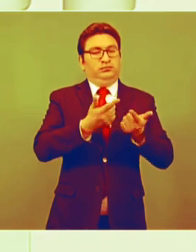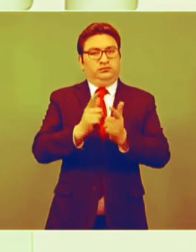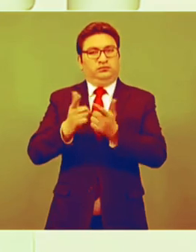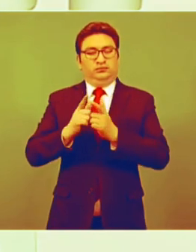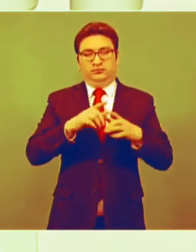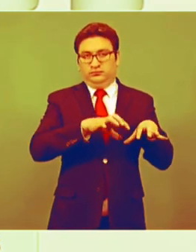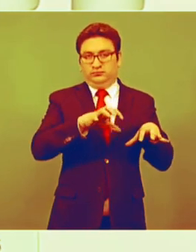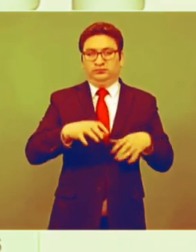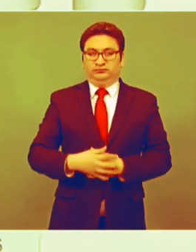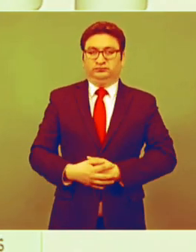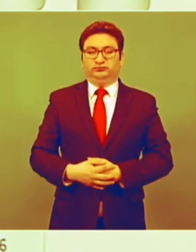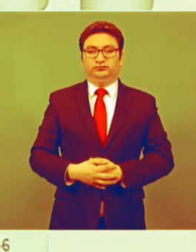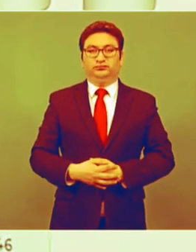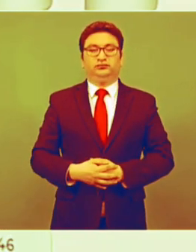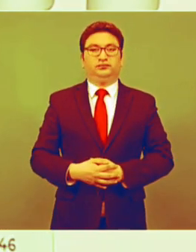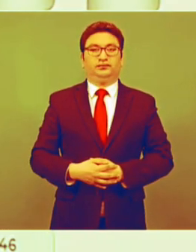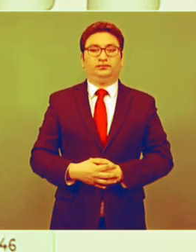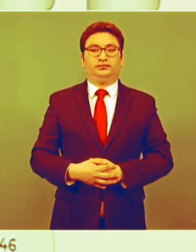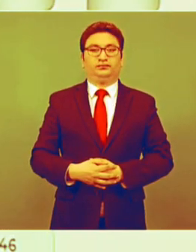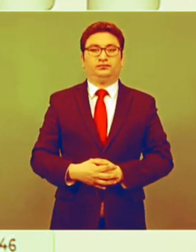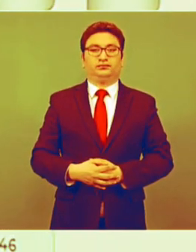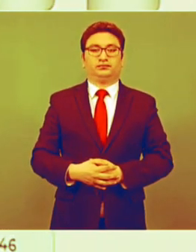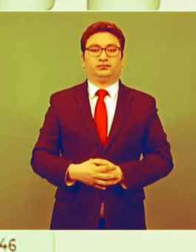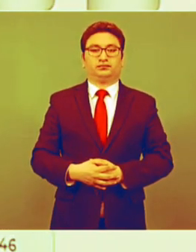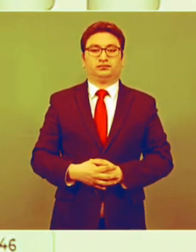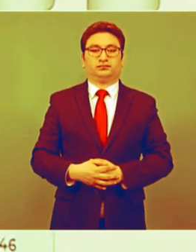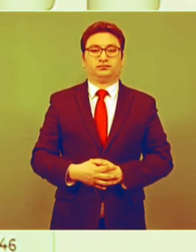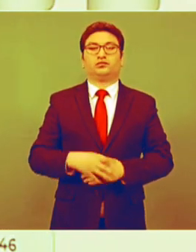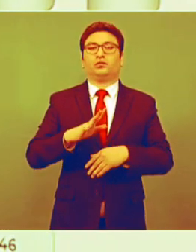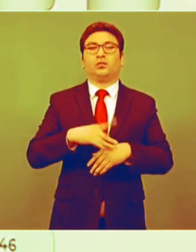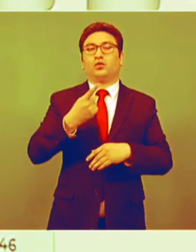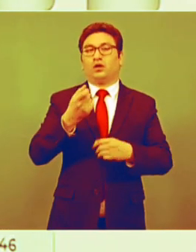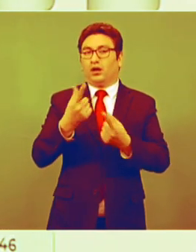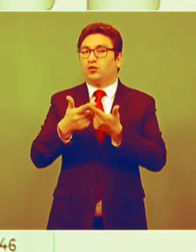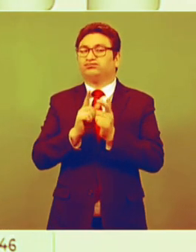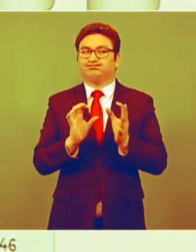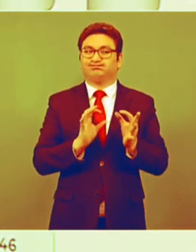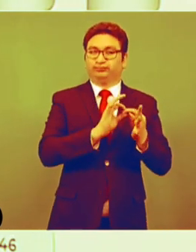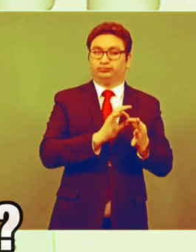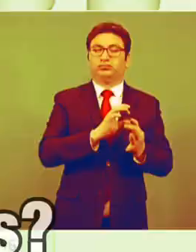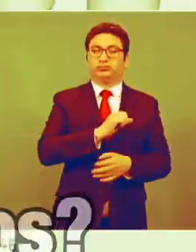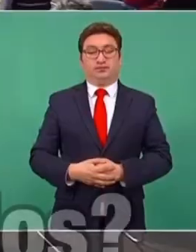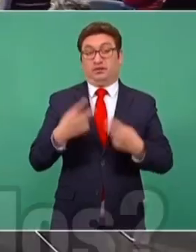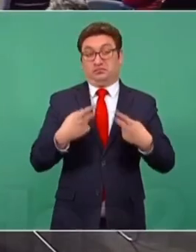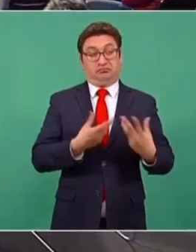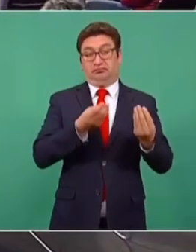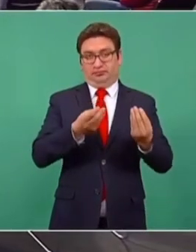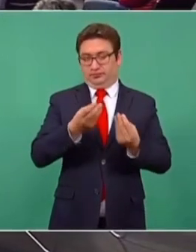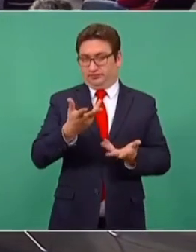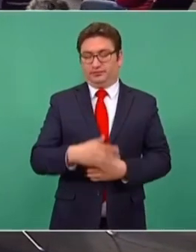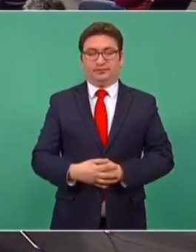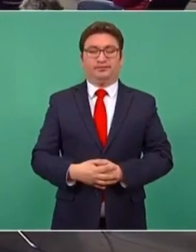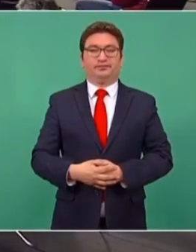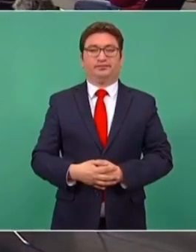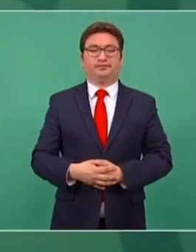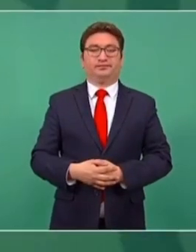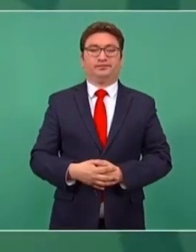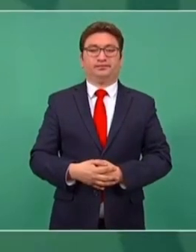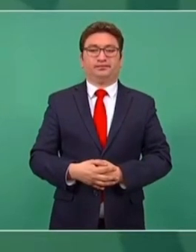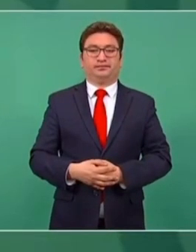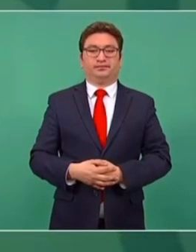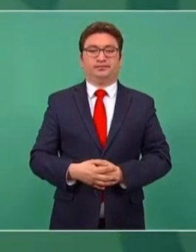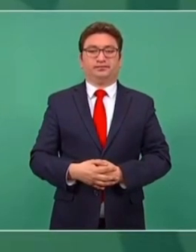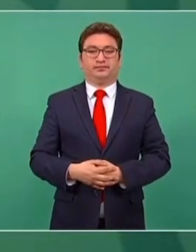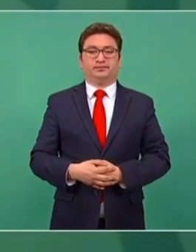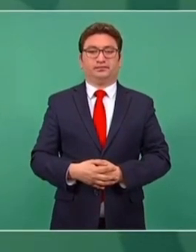están cuestionados por asociación delictuosa de la Policía Federal. El tiempo que